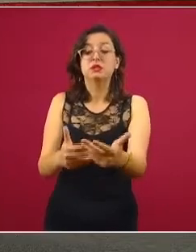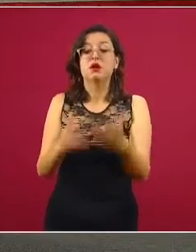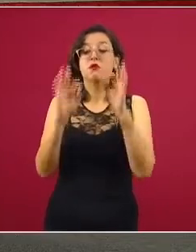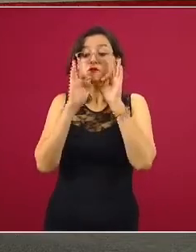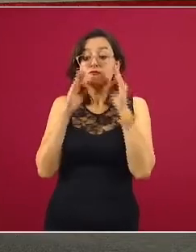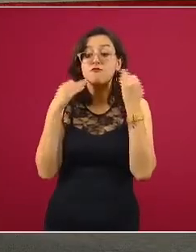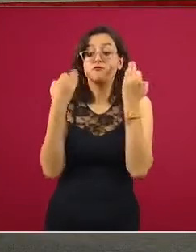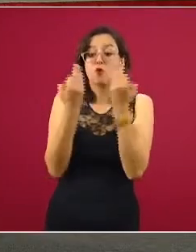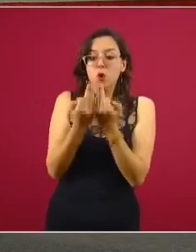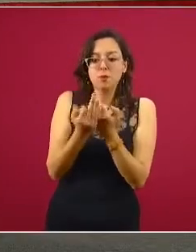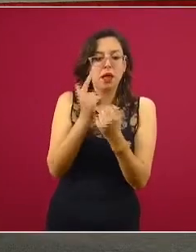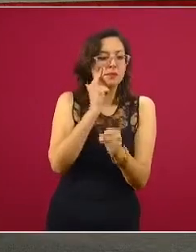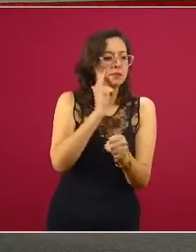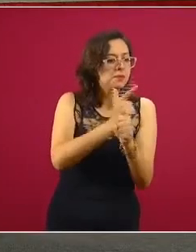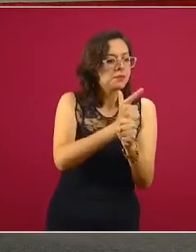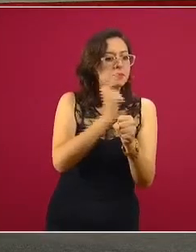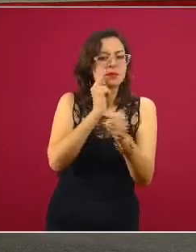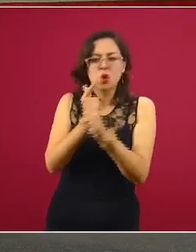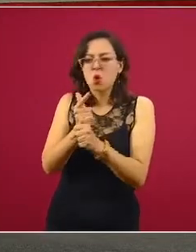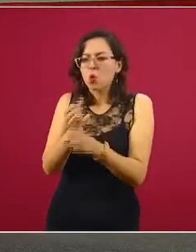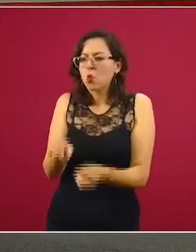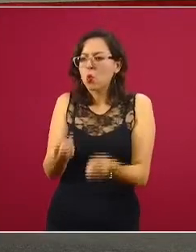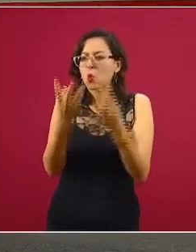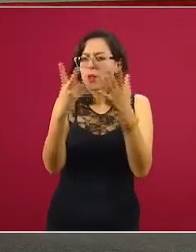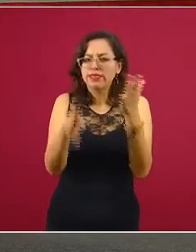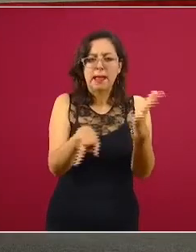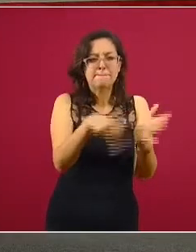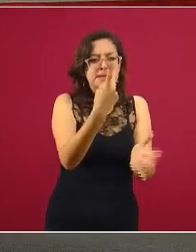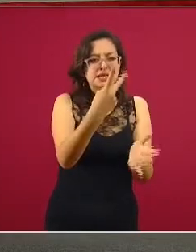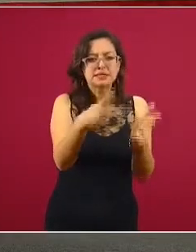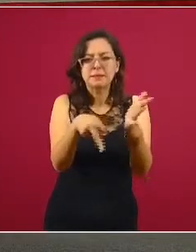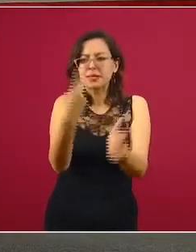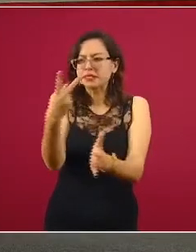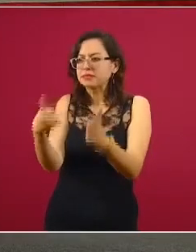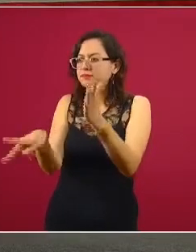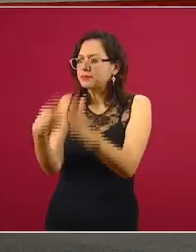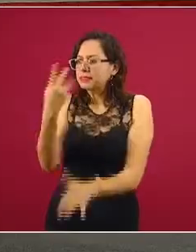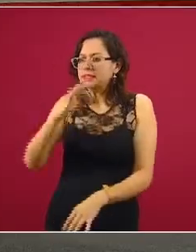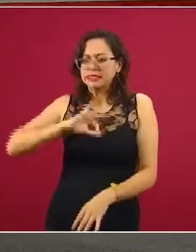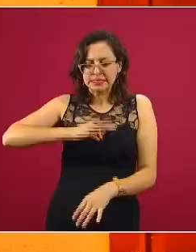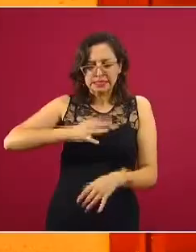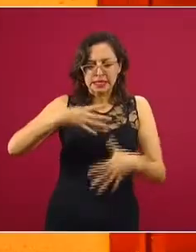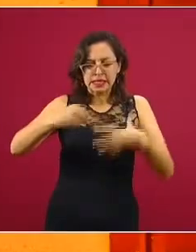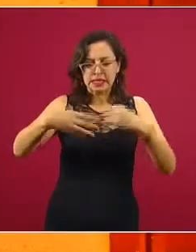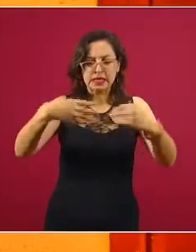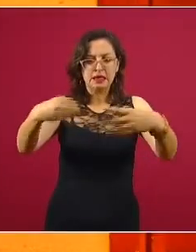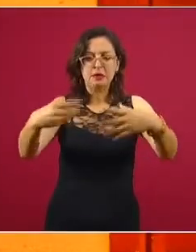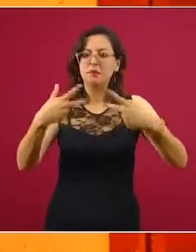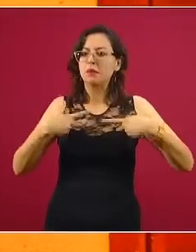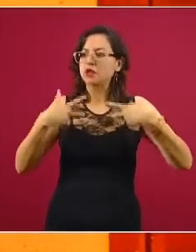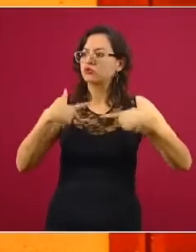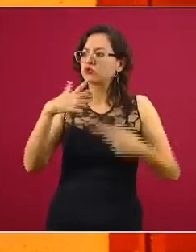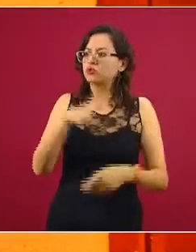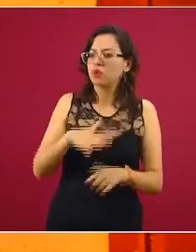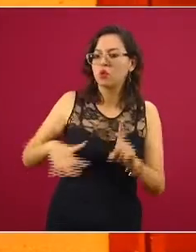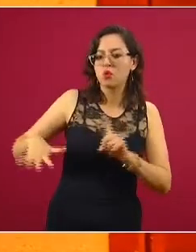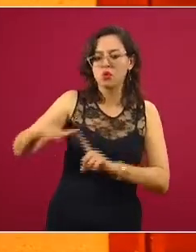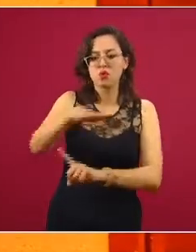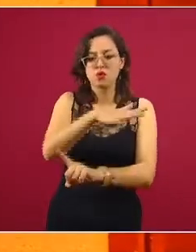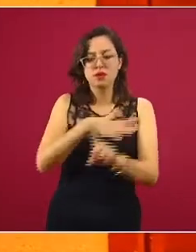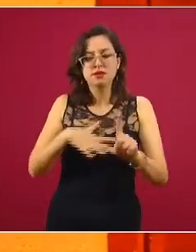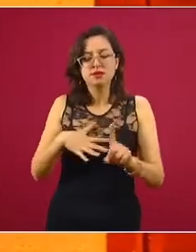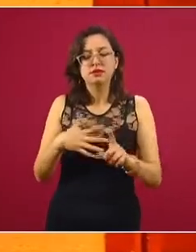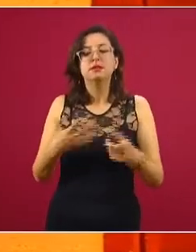se identifica la ocurrencia de las enfermedades de interés epidemiológico en la población. Esta podríamos decir en